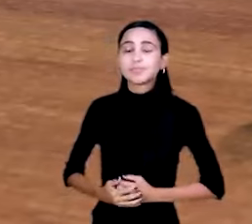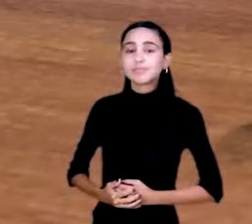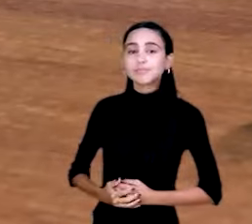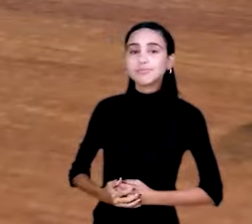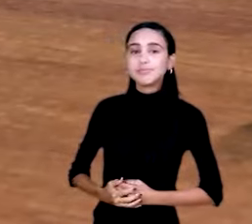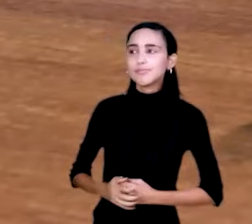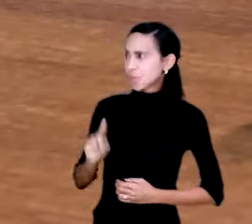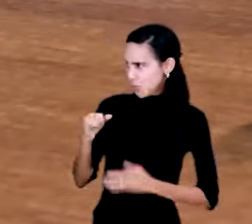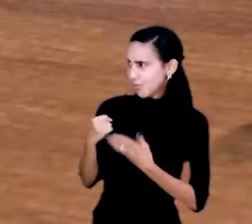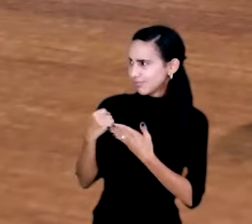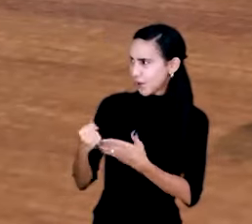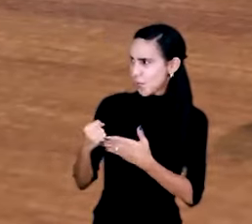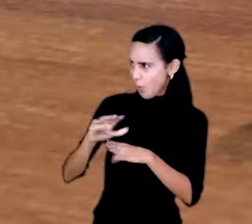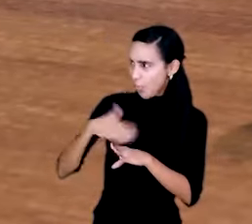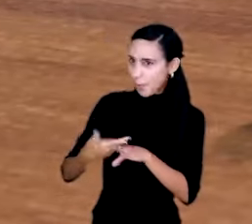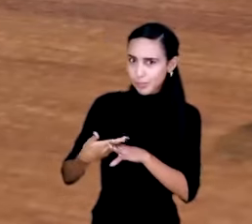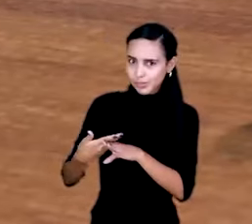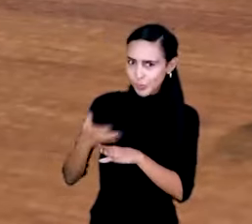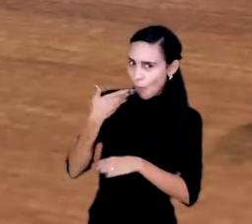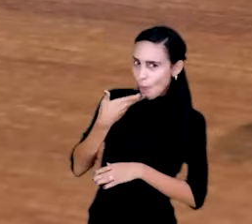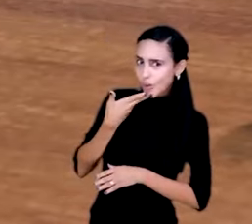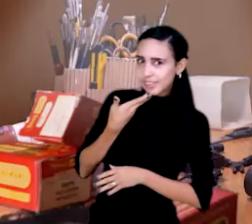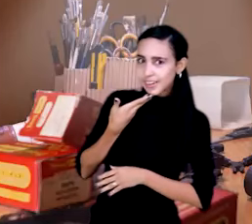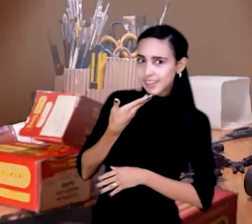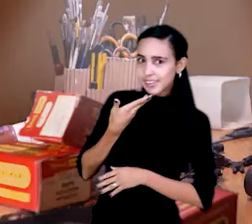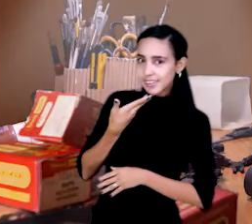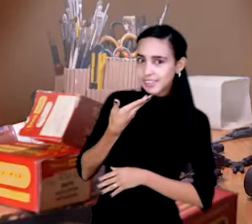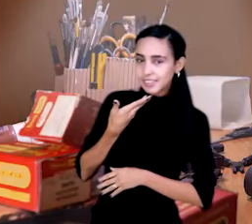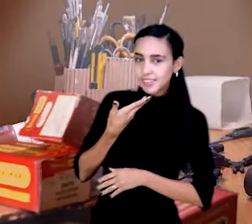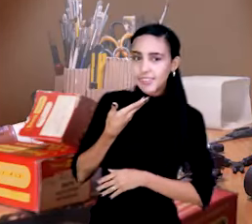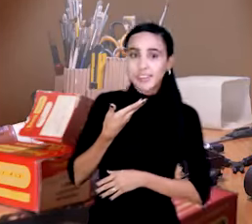¿Y si te ayudo, me la cuentas?